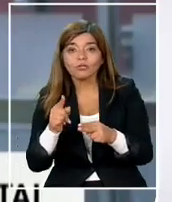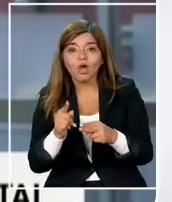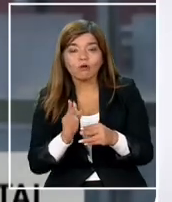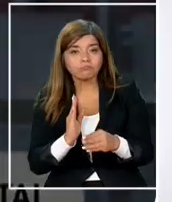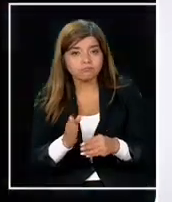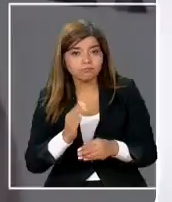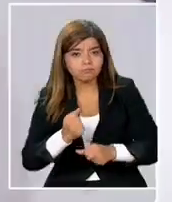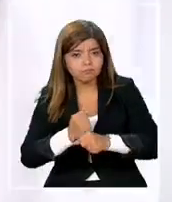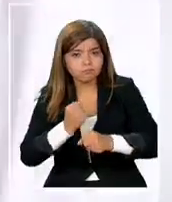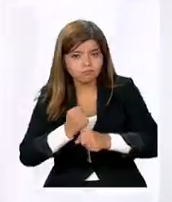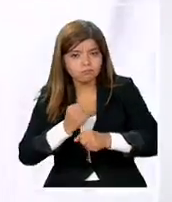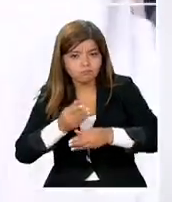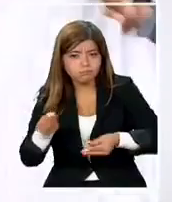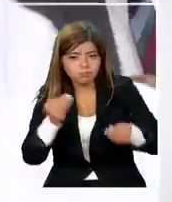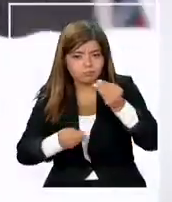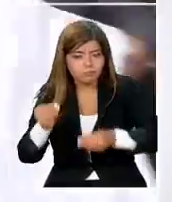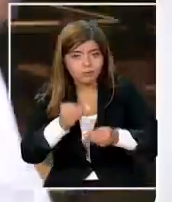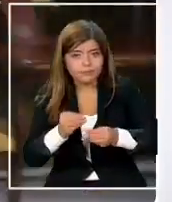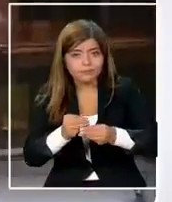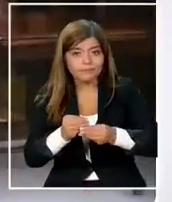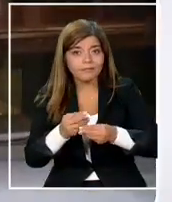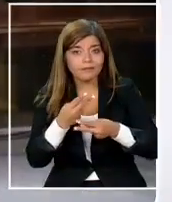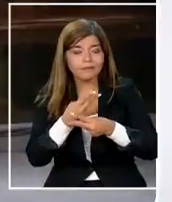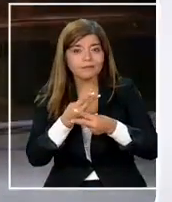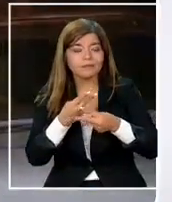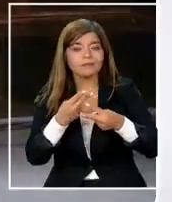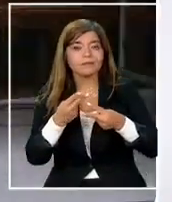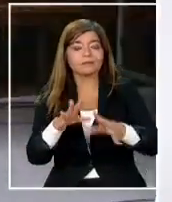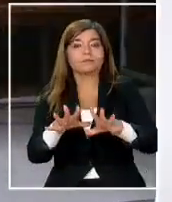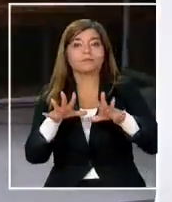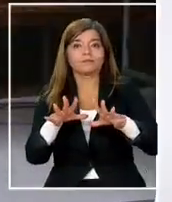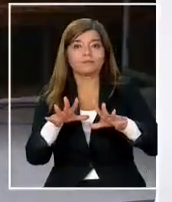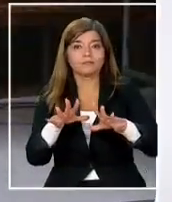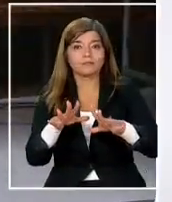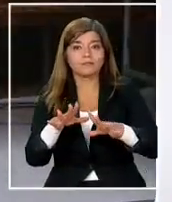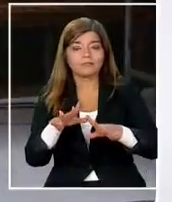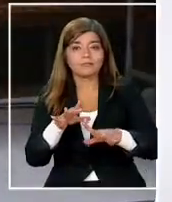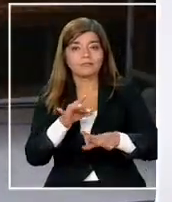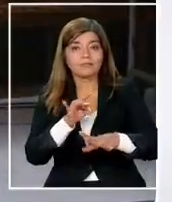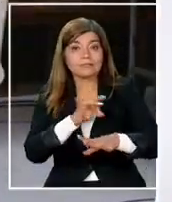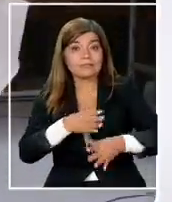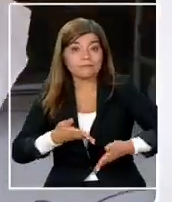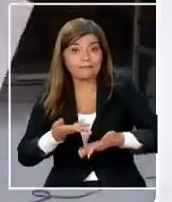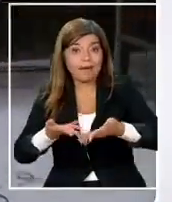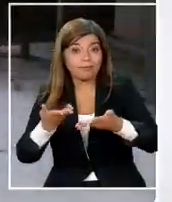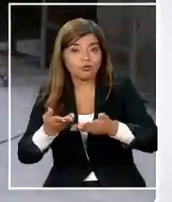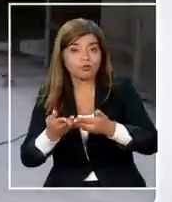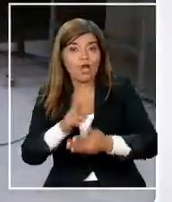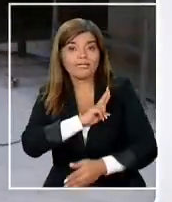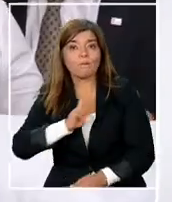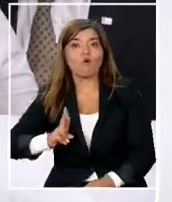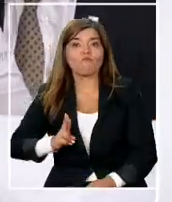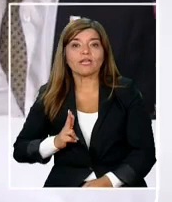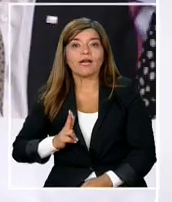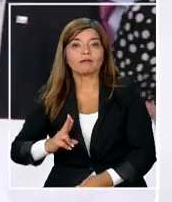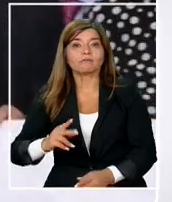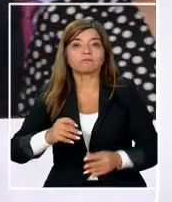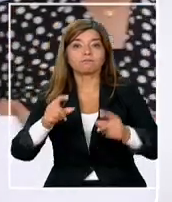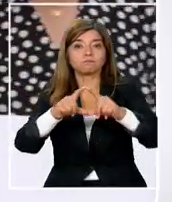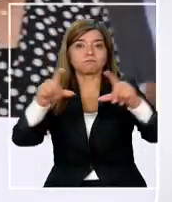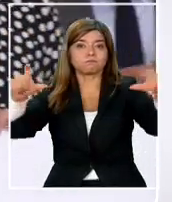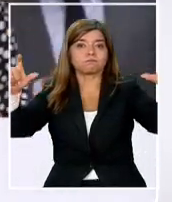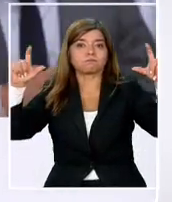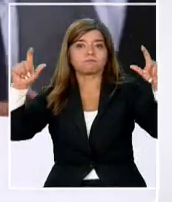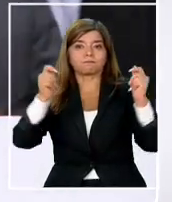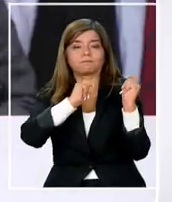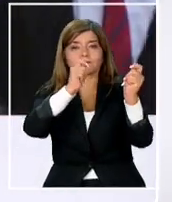equipos trabajaron. Declaración que generó polémica inmediata. Chile Vamos y Republicanos llegaban hasta con un lienzo al